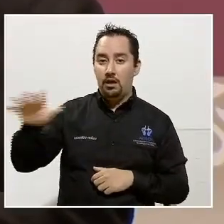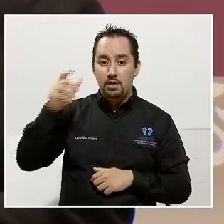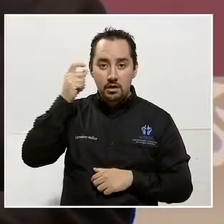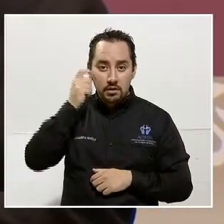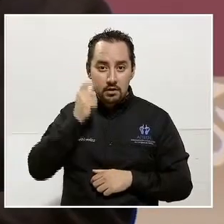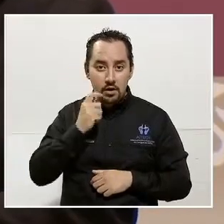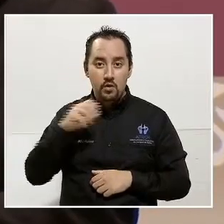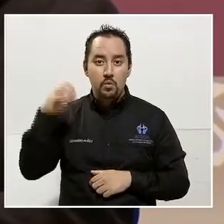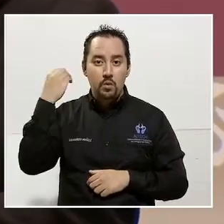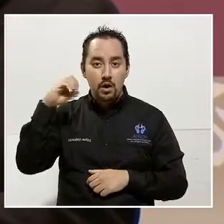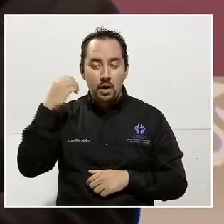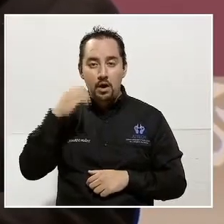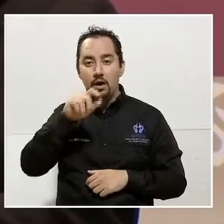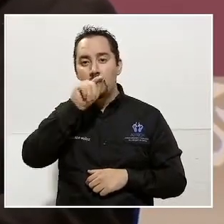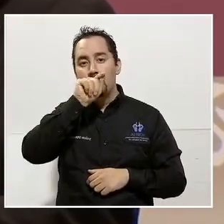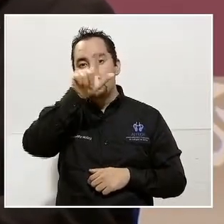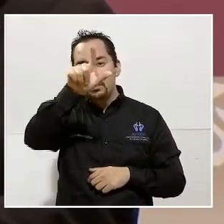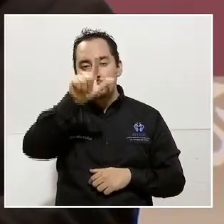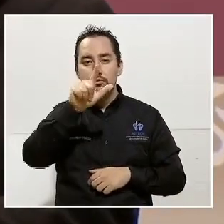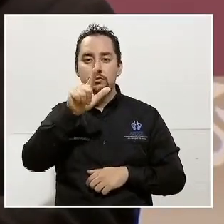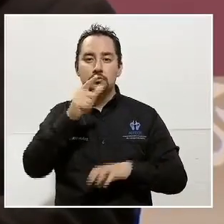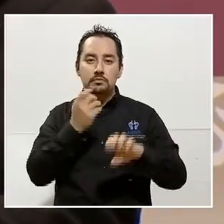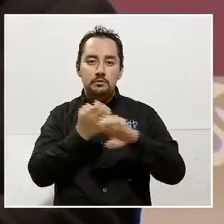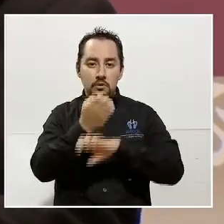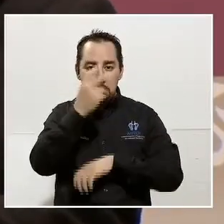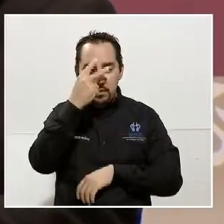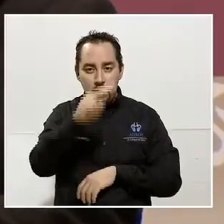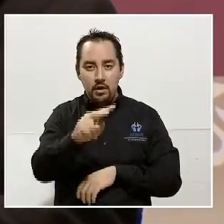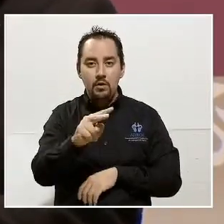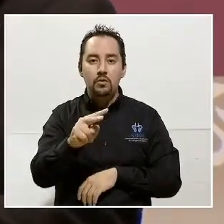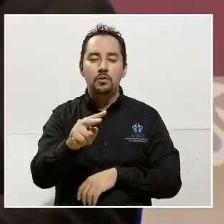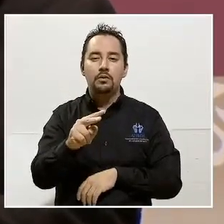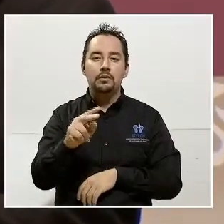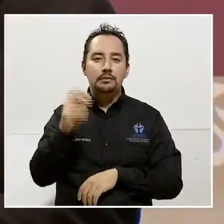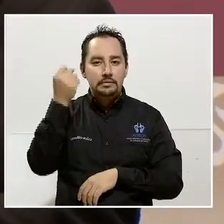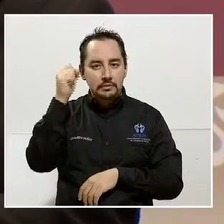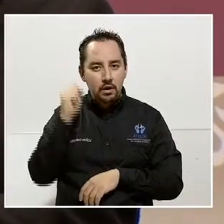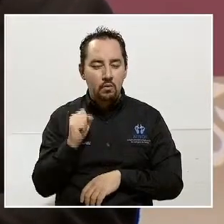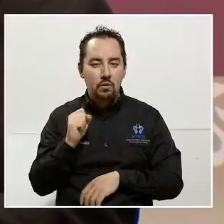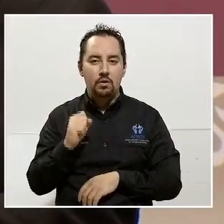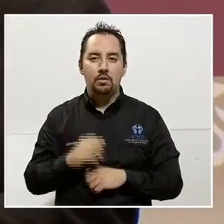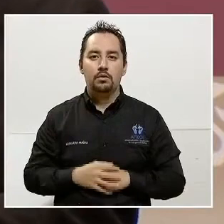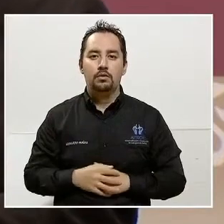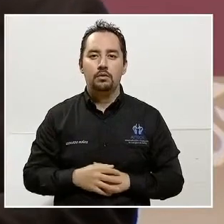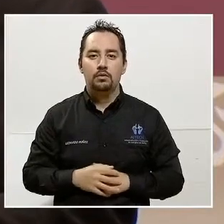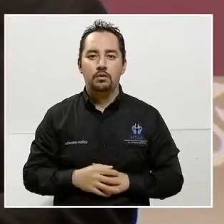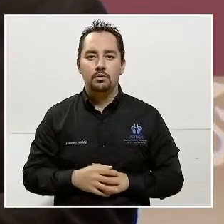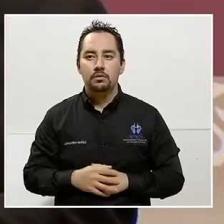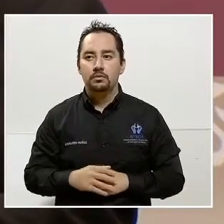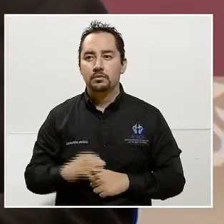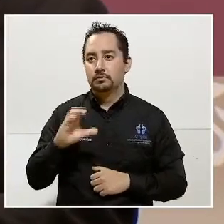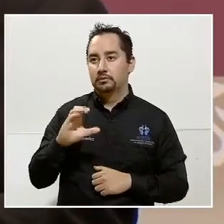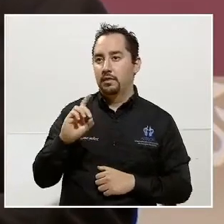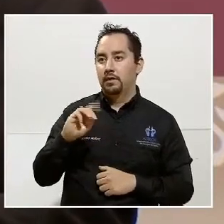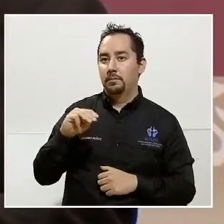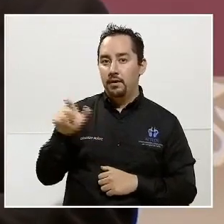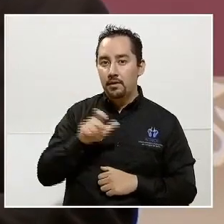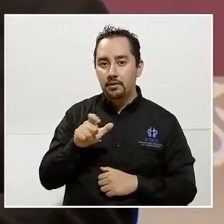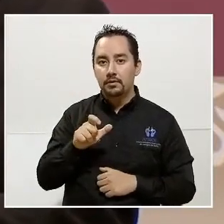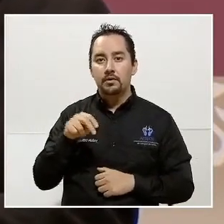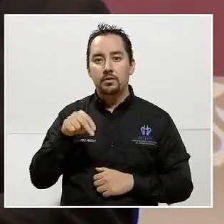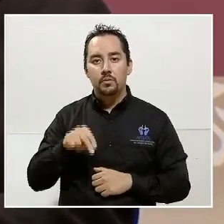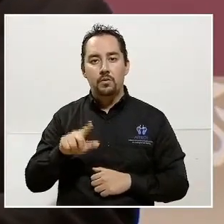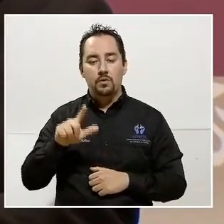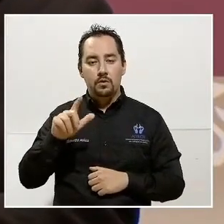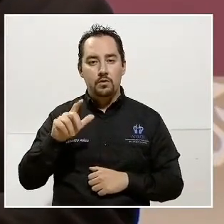Oaxaca, Jalisco, Estado de México y Sinaloa, y Ciudad de México, Nuevo León,